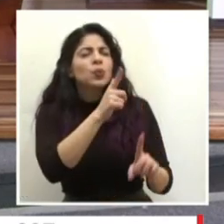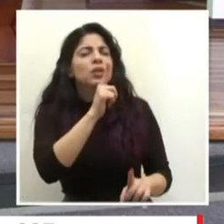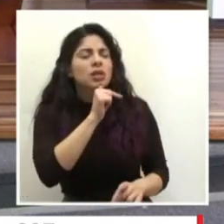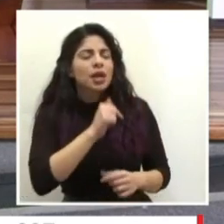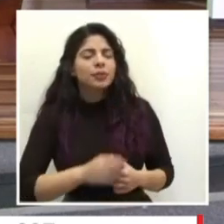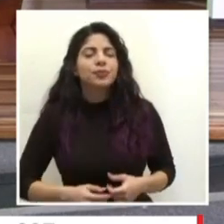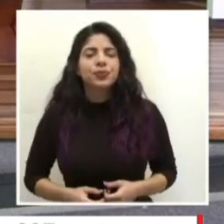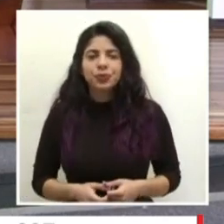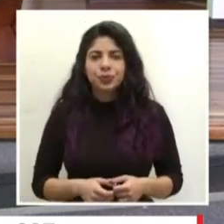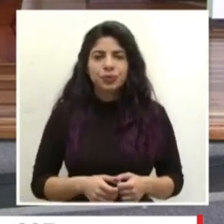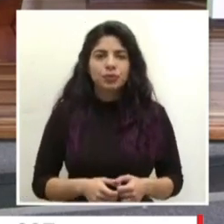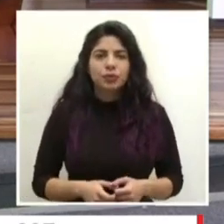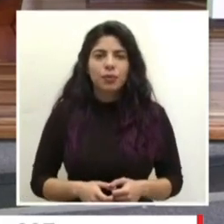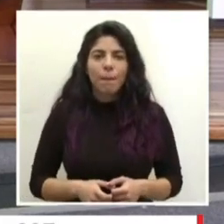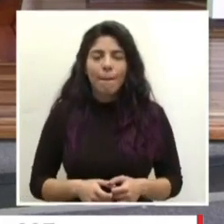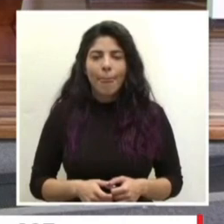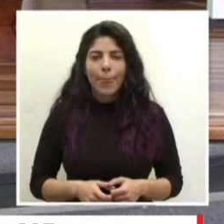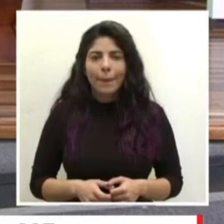consulta.